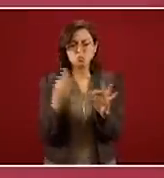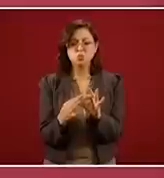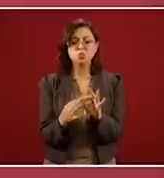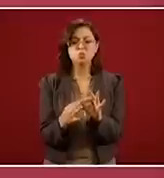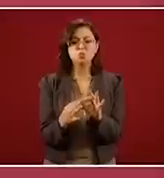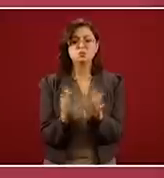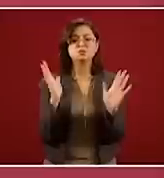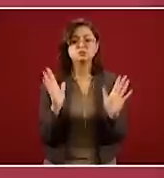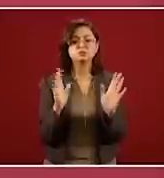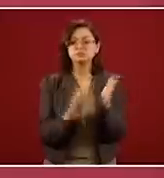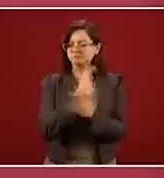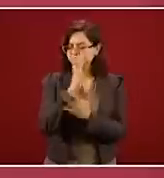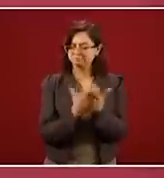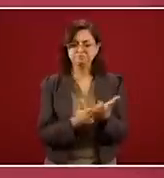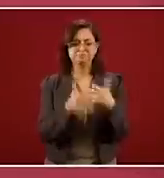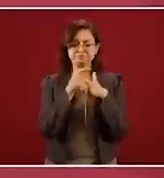de mantener los contratos.